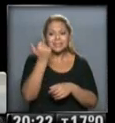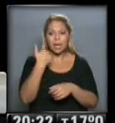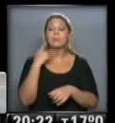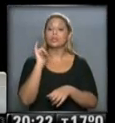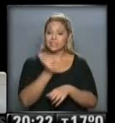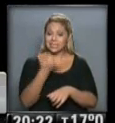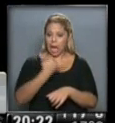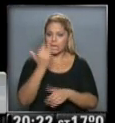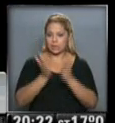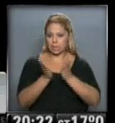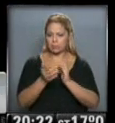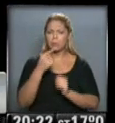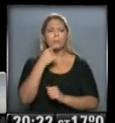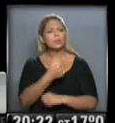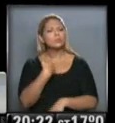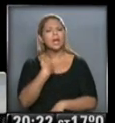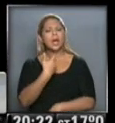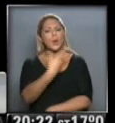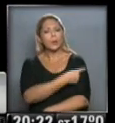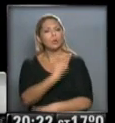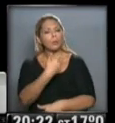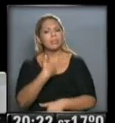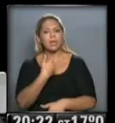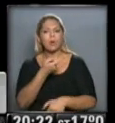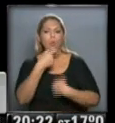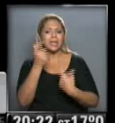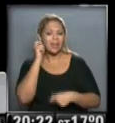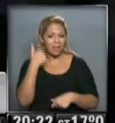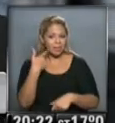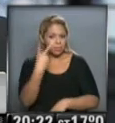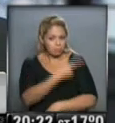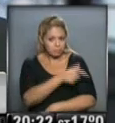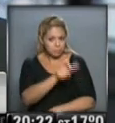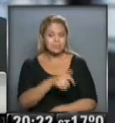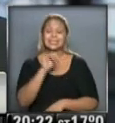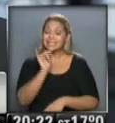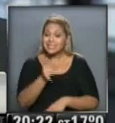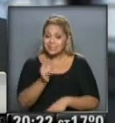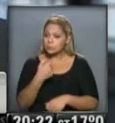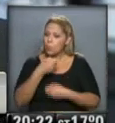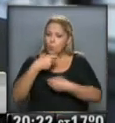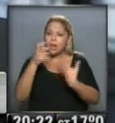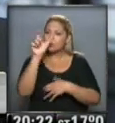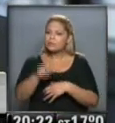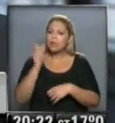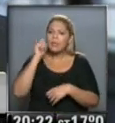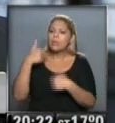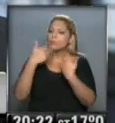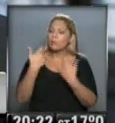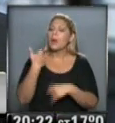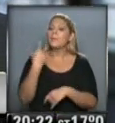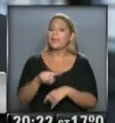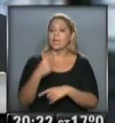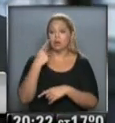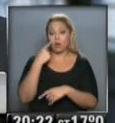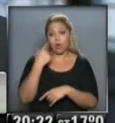tratar. ¿Esta vacuna puede ser aplicada en pacientes de cualquier edad? Esta vacuna puede ser aplicada en pacientes de cualquier edad con la